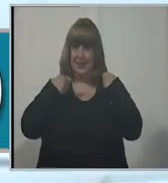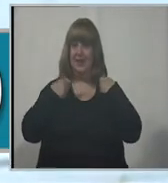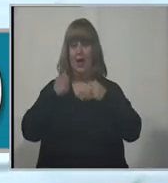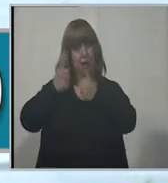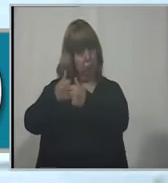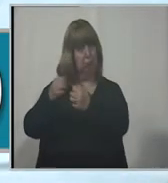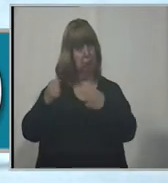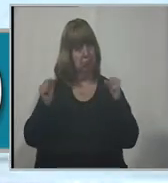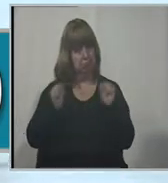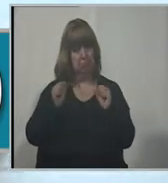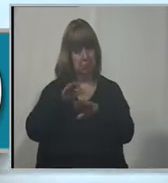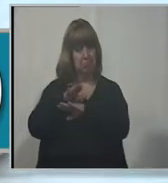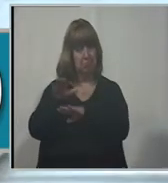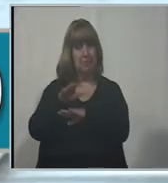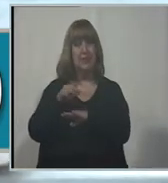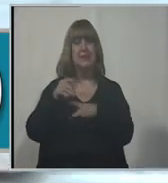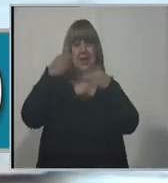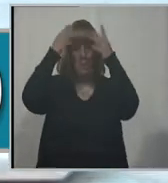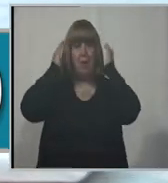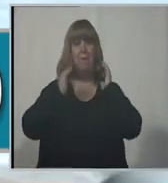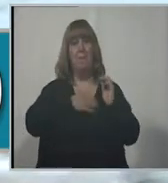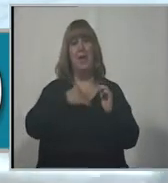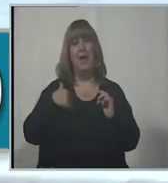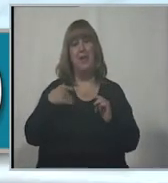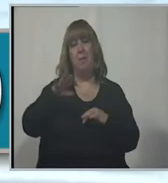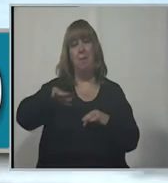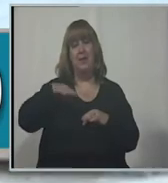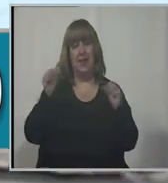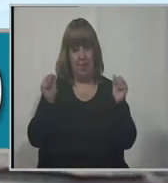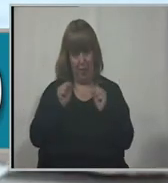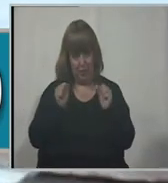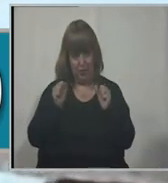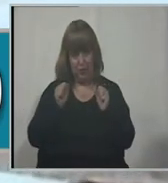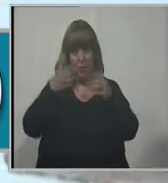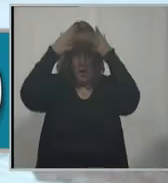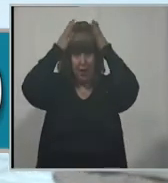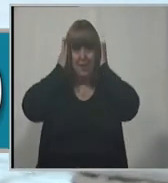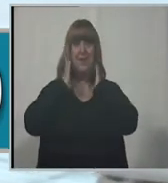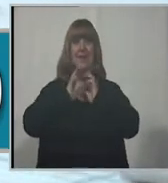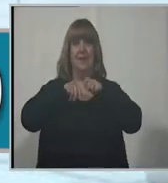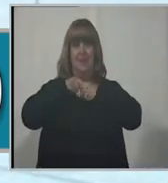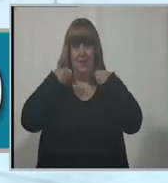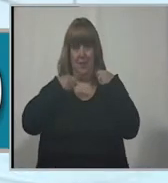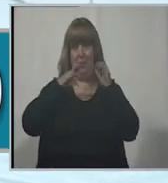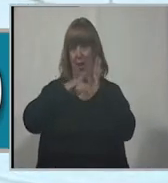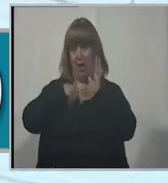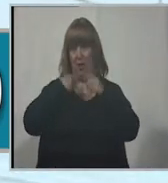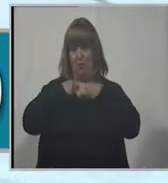recorrido peatonal entre árboles añosos donde antes habían escalones, y se conserva